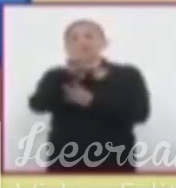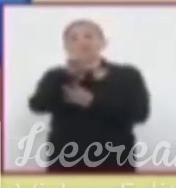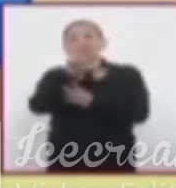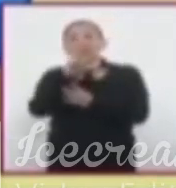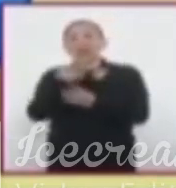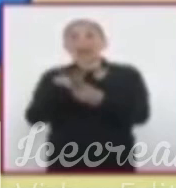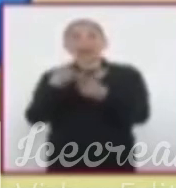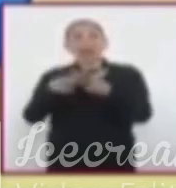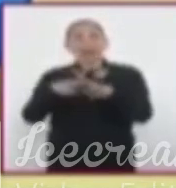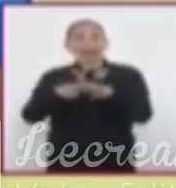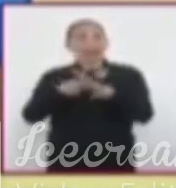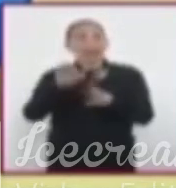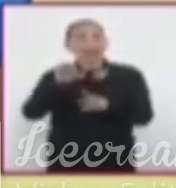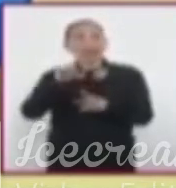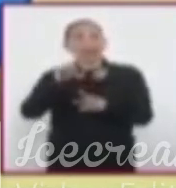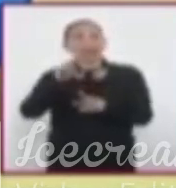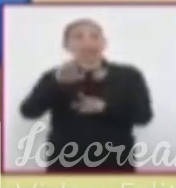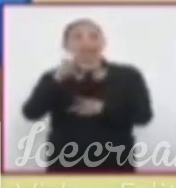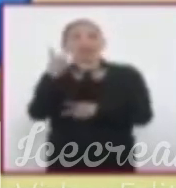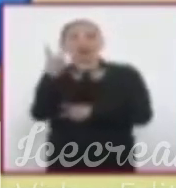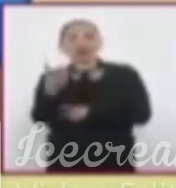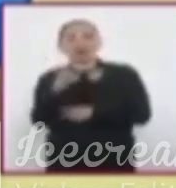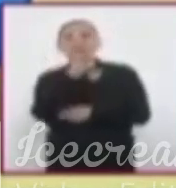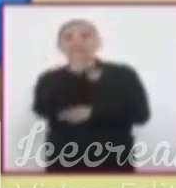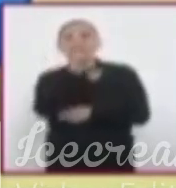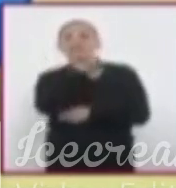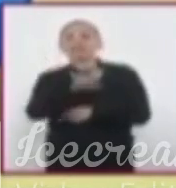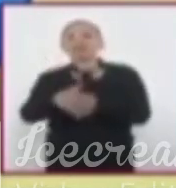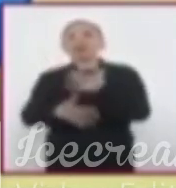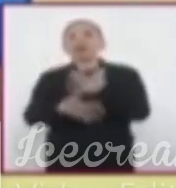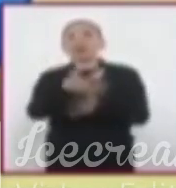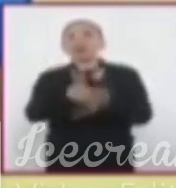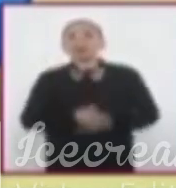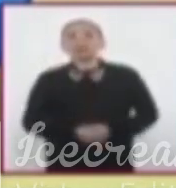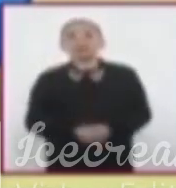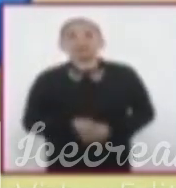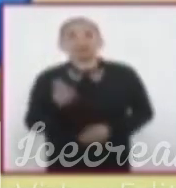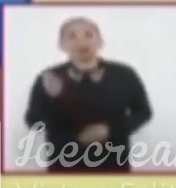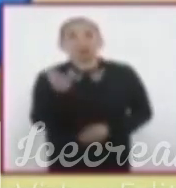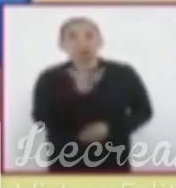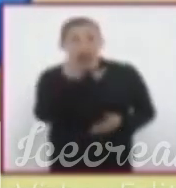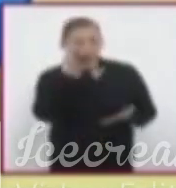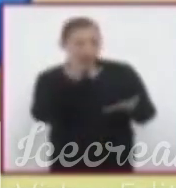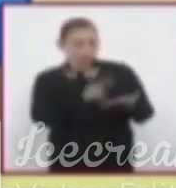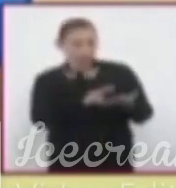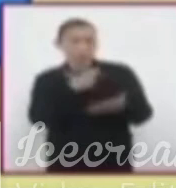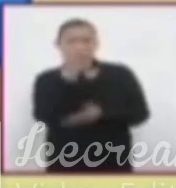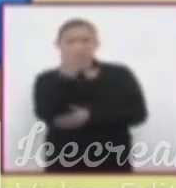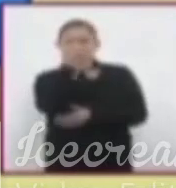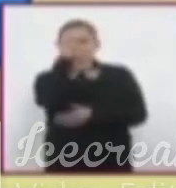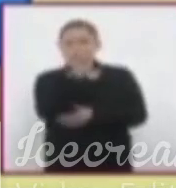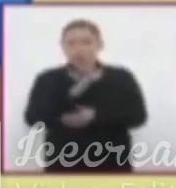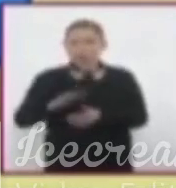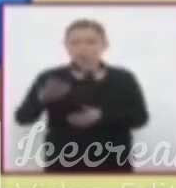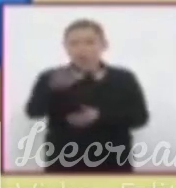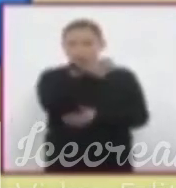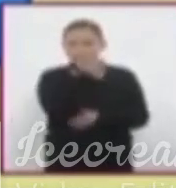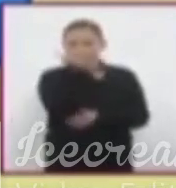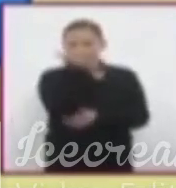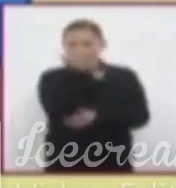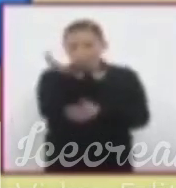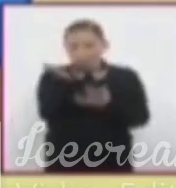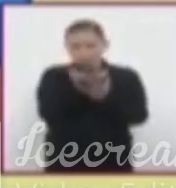entre 2. El resultado es 115. Cuando leemos que el 25% de los alumnos